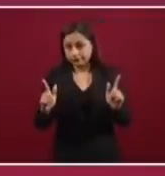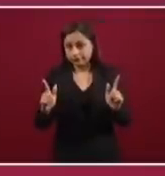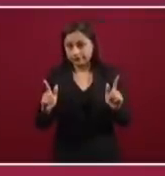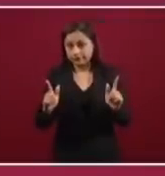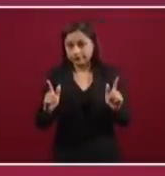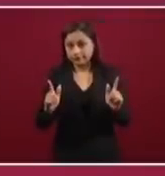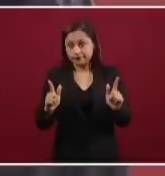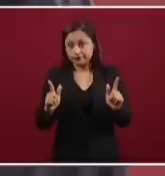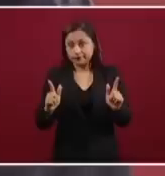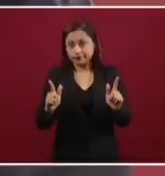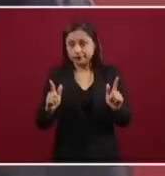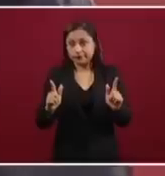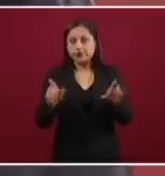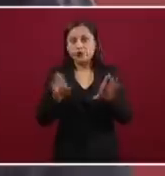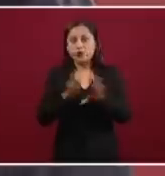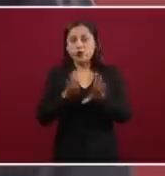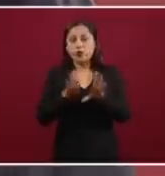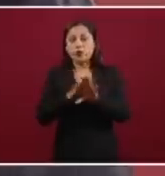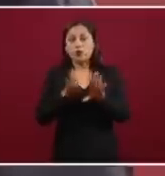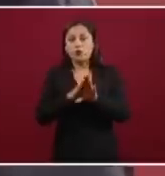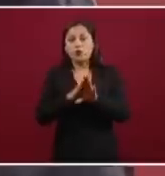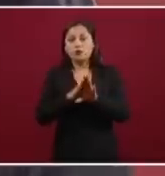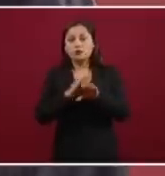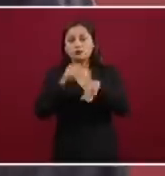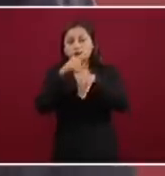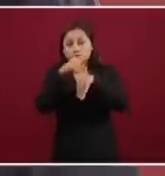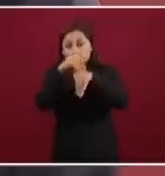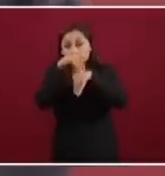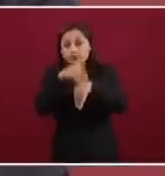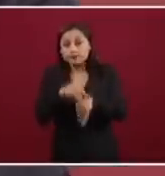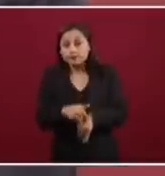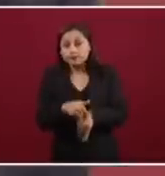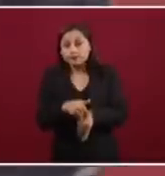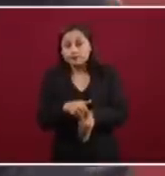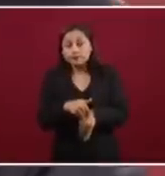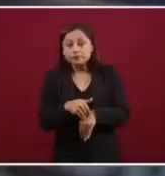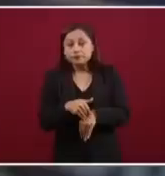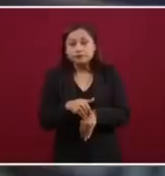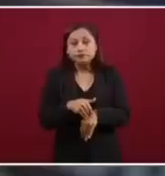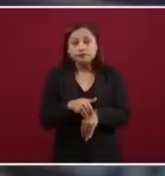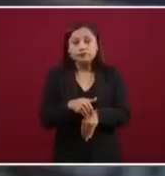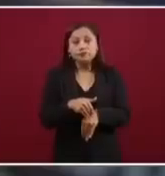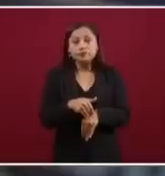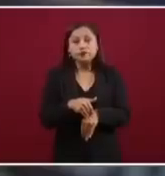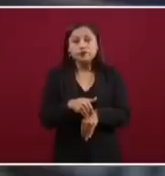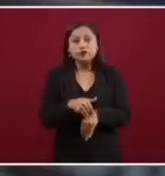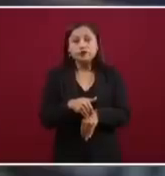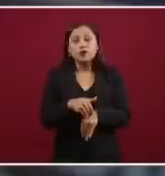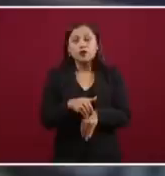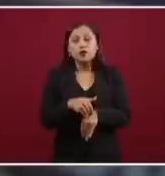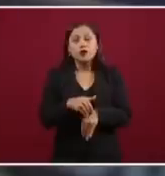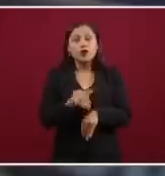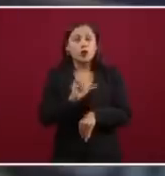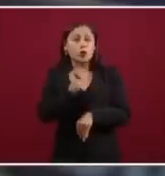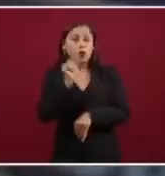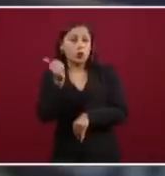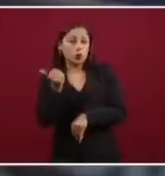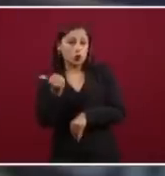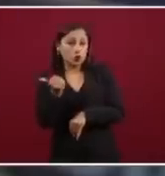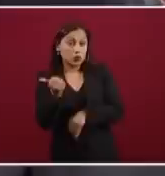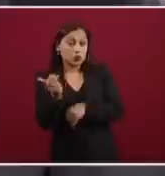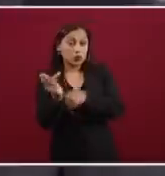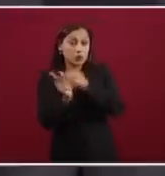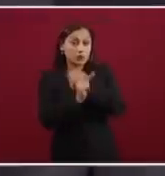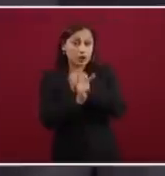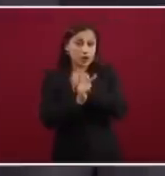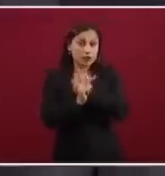no nos guiamos por las políticas que nos imponen